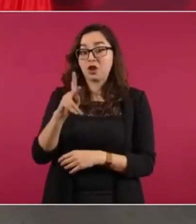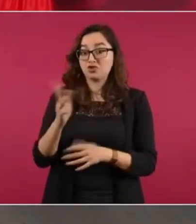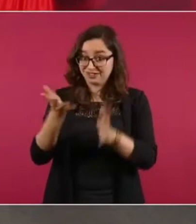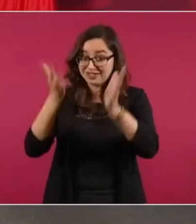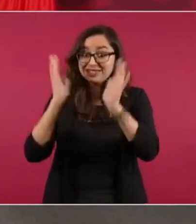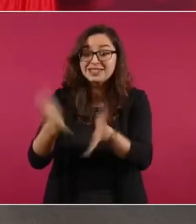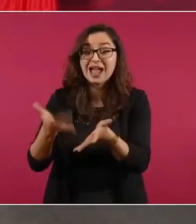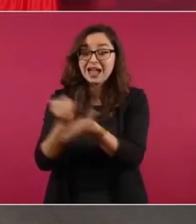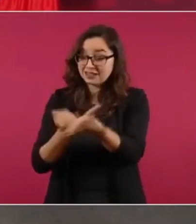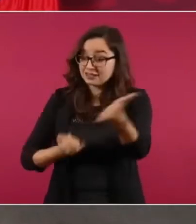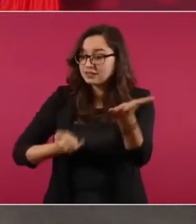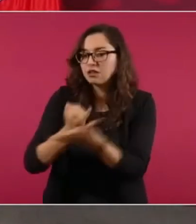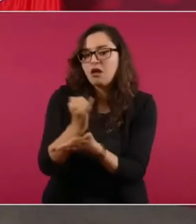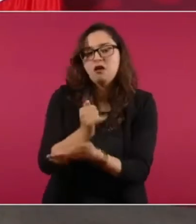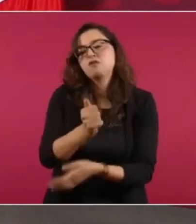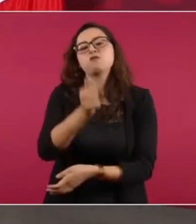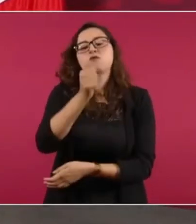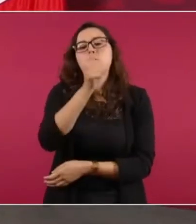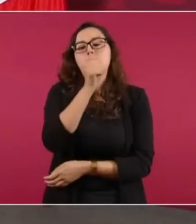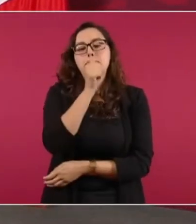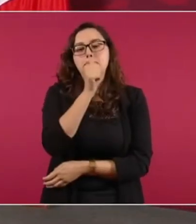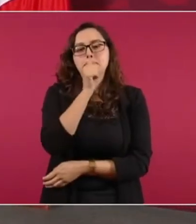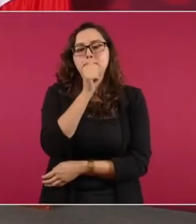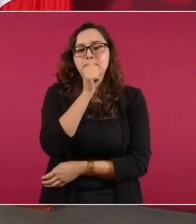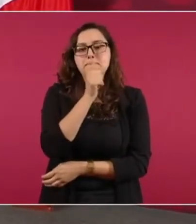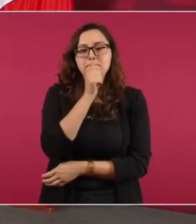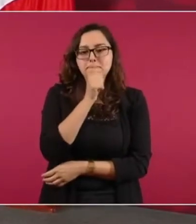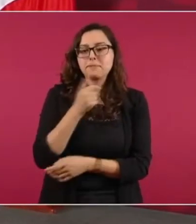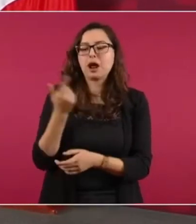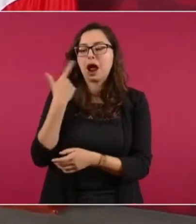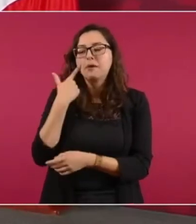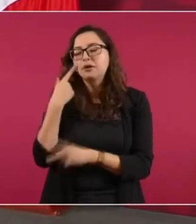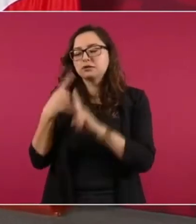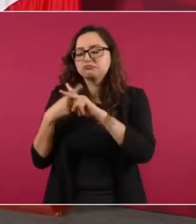a seguirlo tratando. Sí,